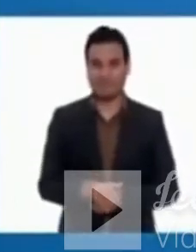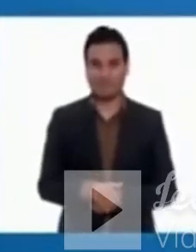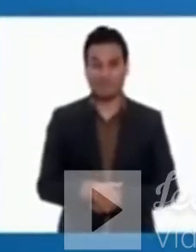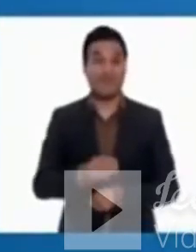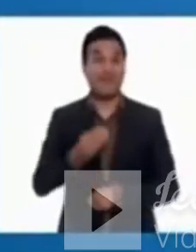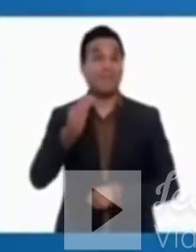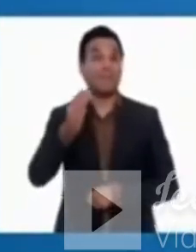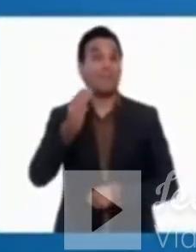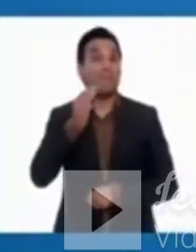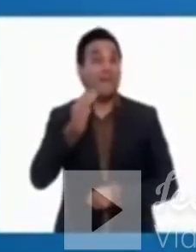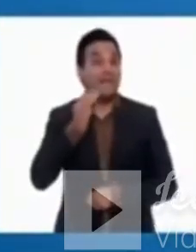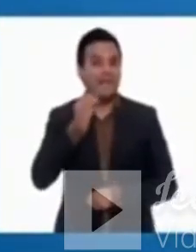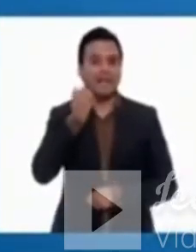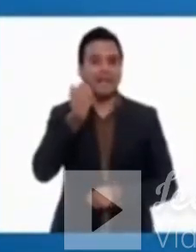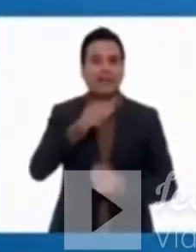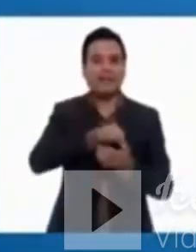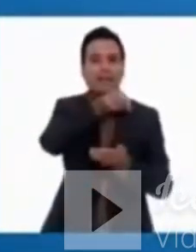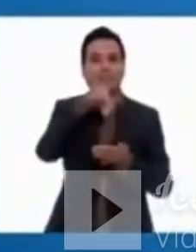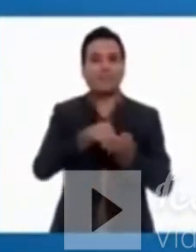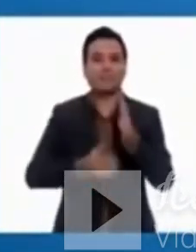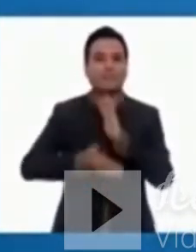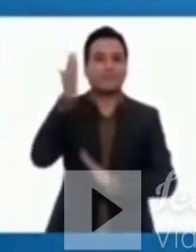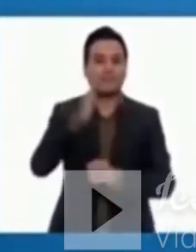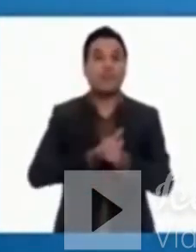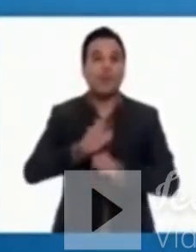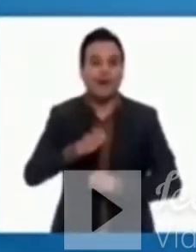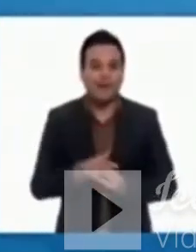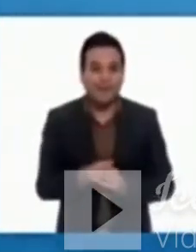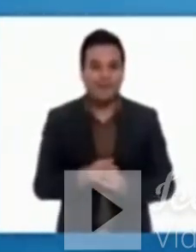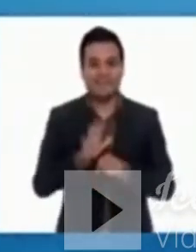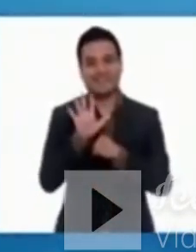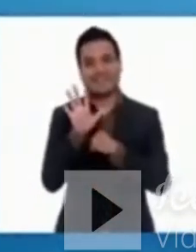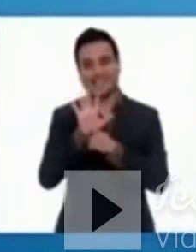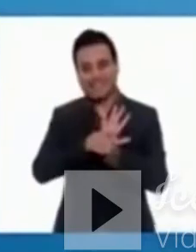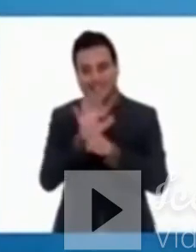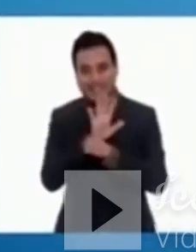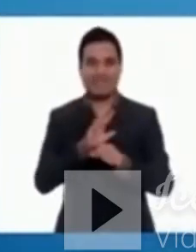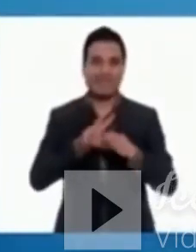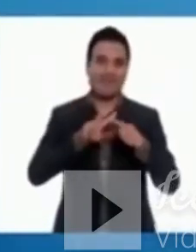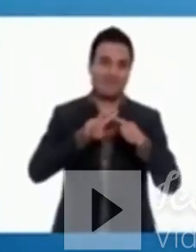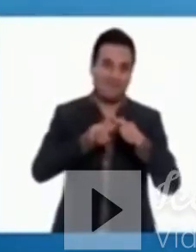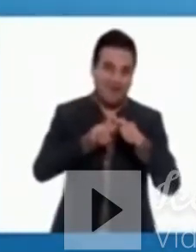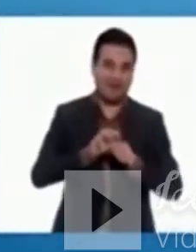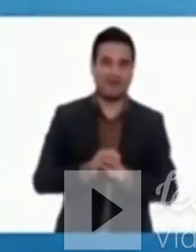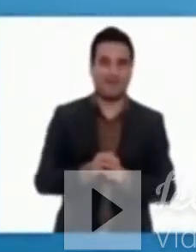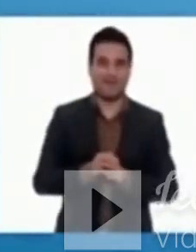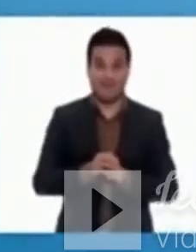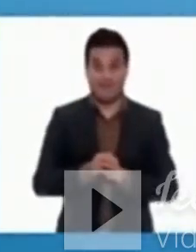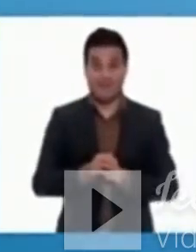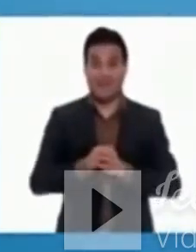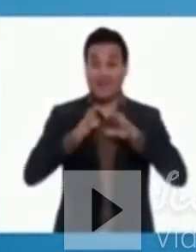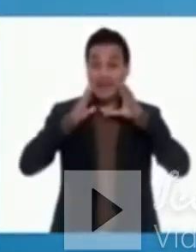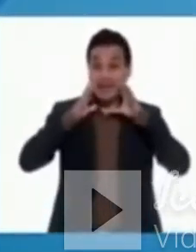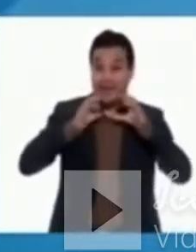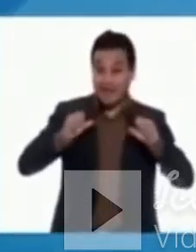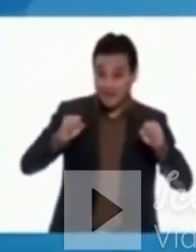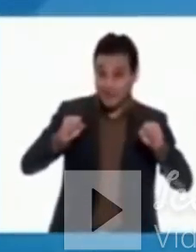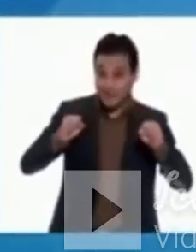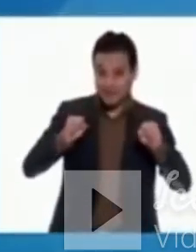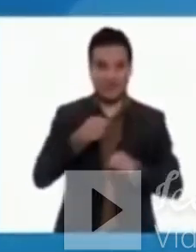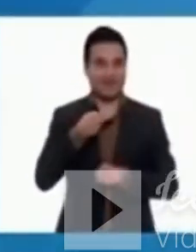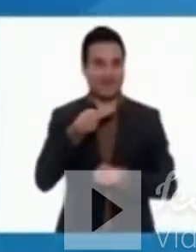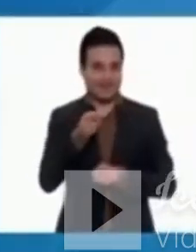Ella quiere ir a todos estos lugares. Al cine, al parque, a una granja y a un